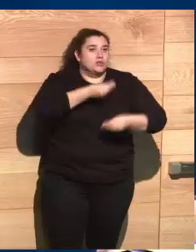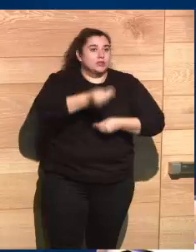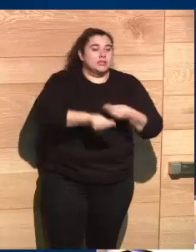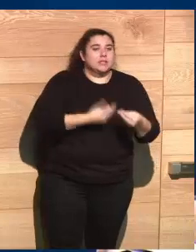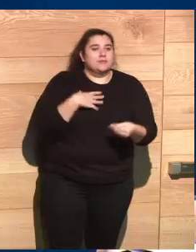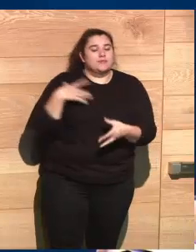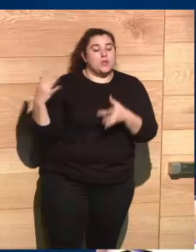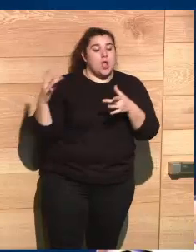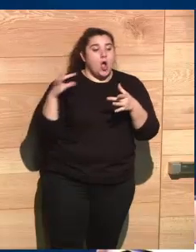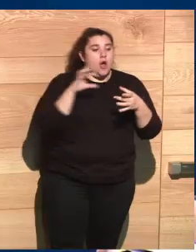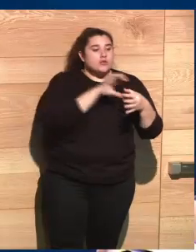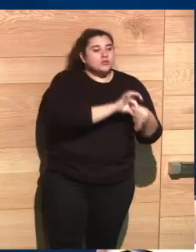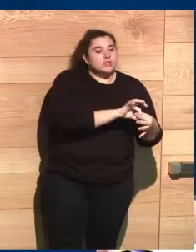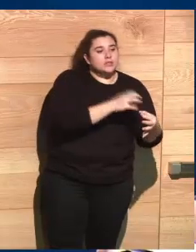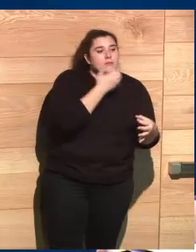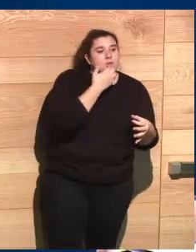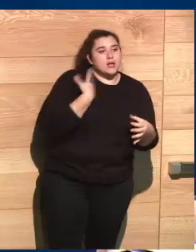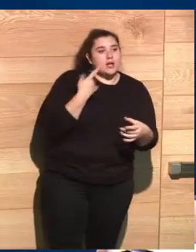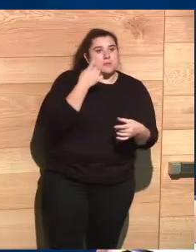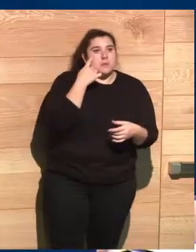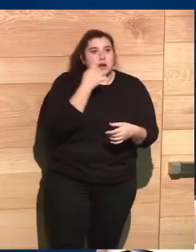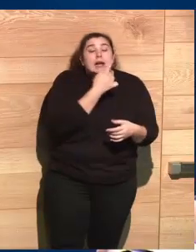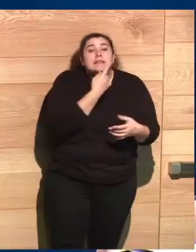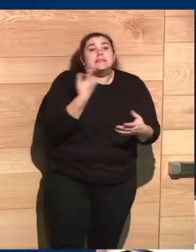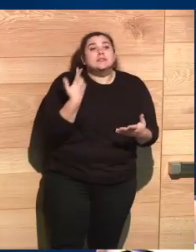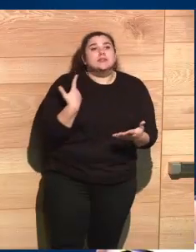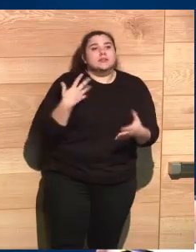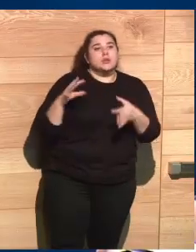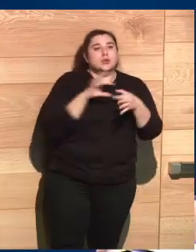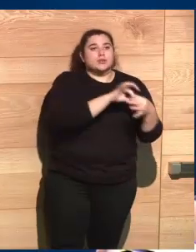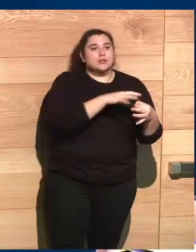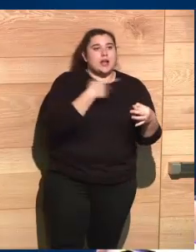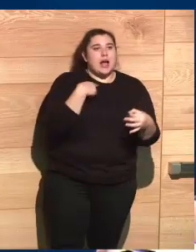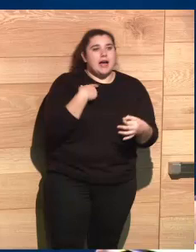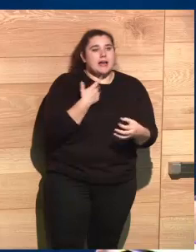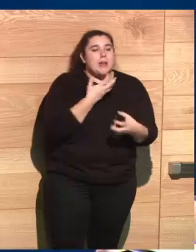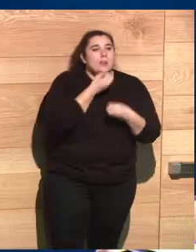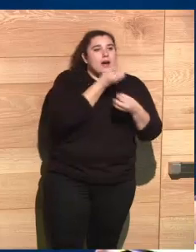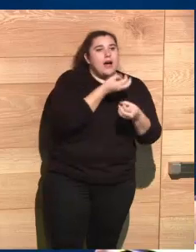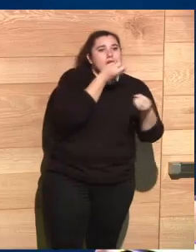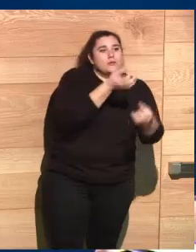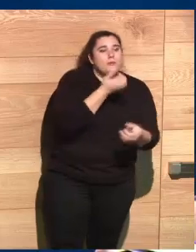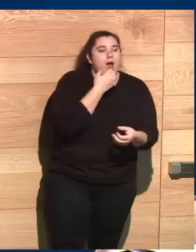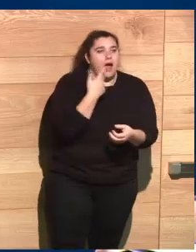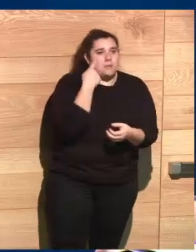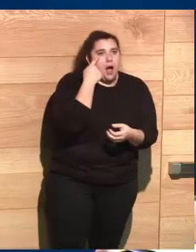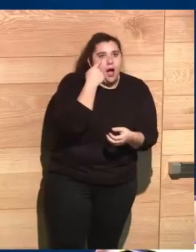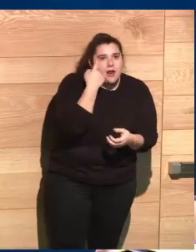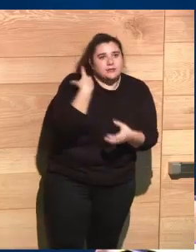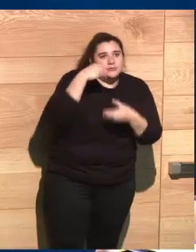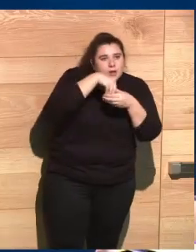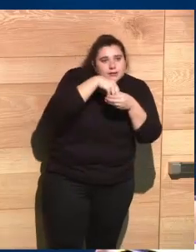van a estar conectados a nuestra retina, además, van a estar leyendo datos de nuestras pupilas directamente, ¿no? De